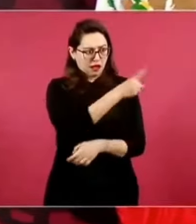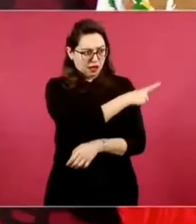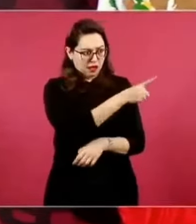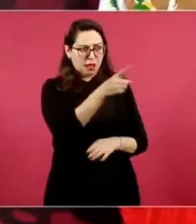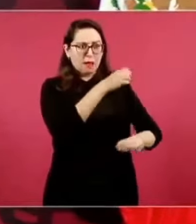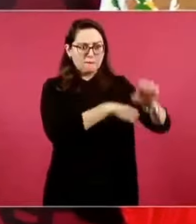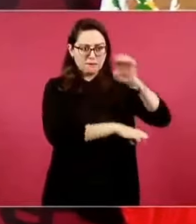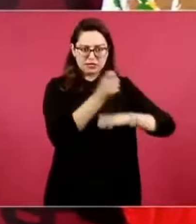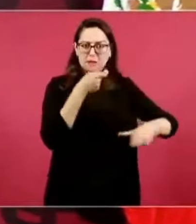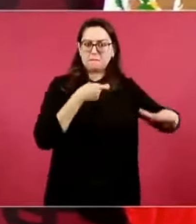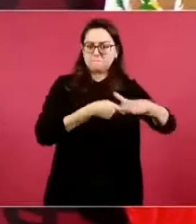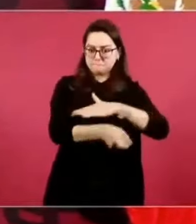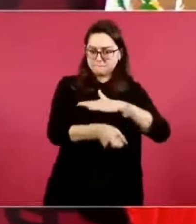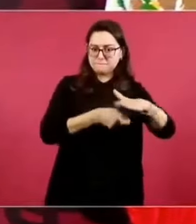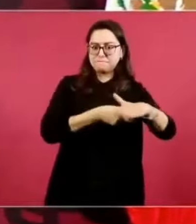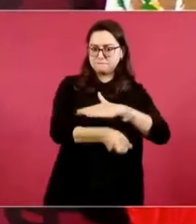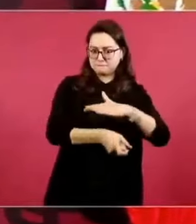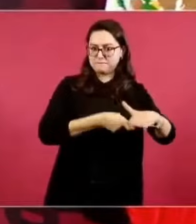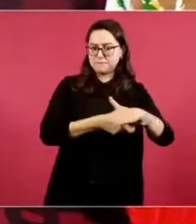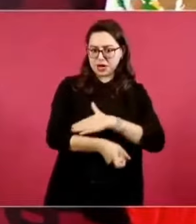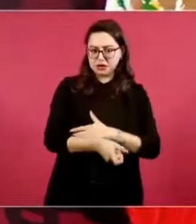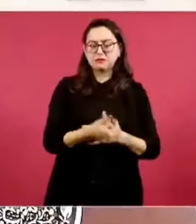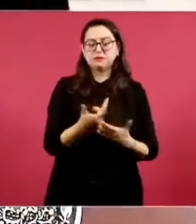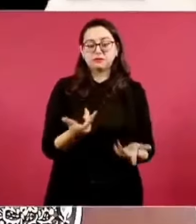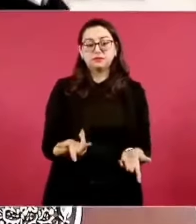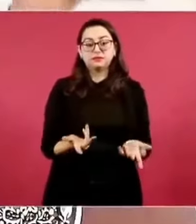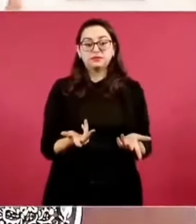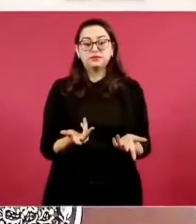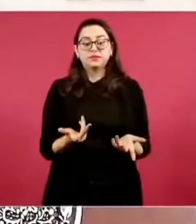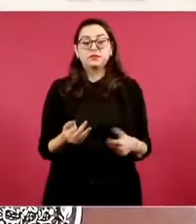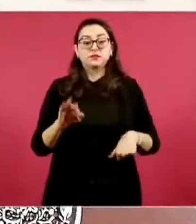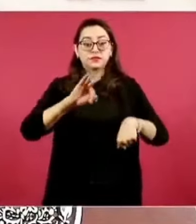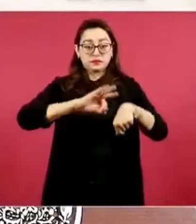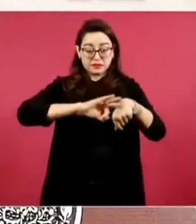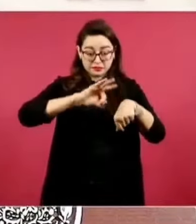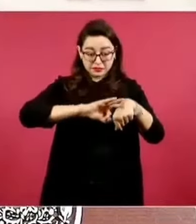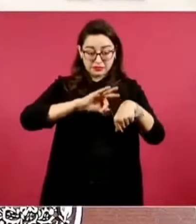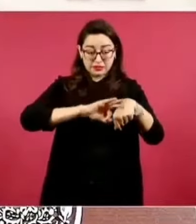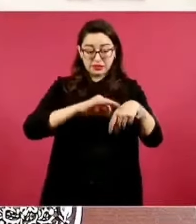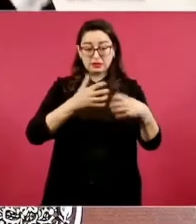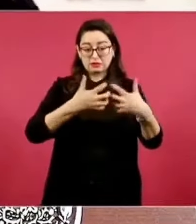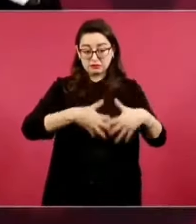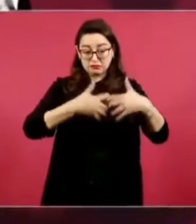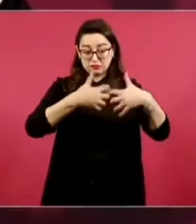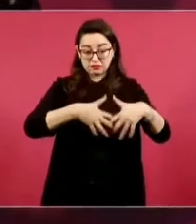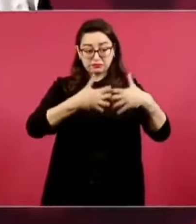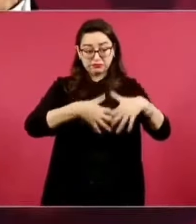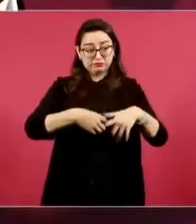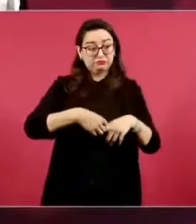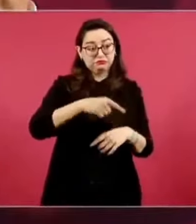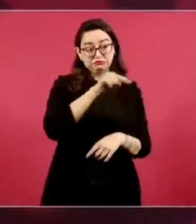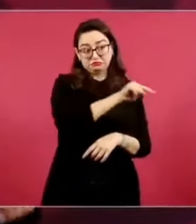dinero de farmacéuticas no F acuticas de